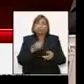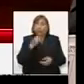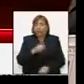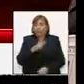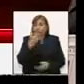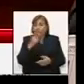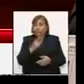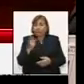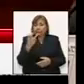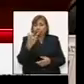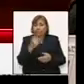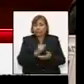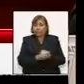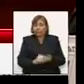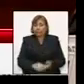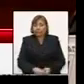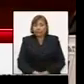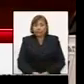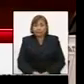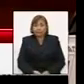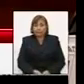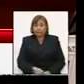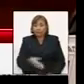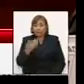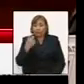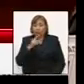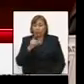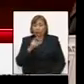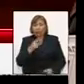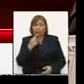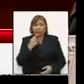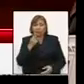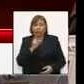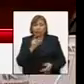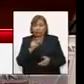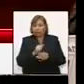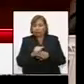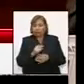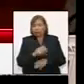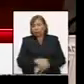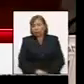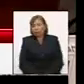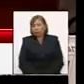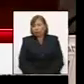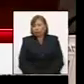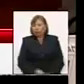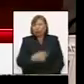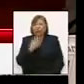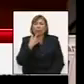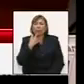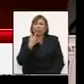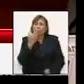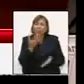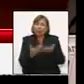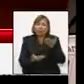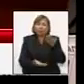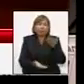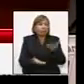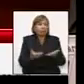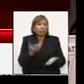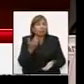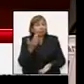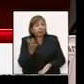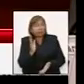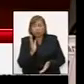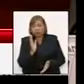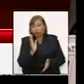3 meses. Le preguntamos a uno de los oficiales, dijo que no hacía. No, lo que pasa es que de repente uno de ellos